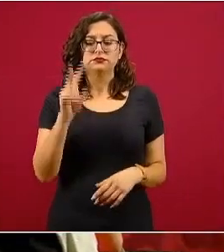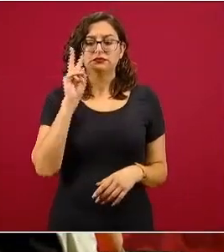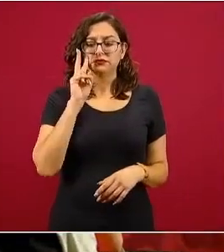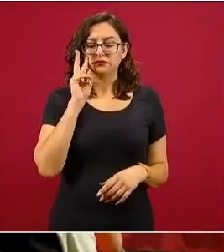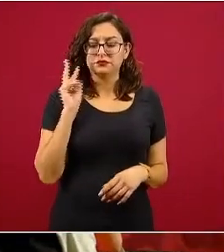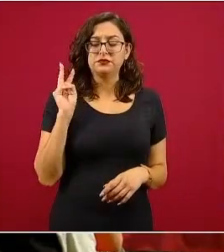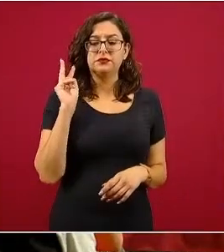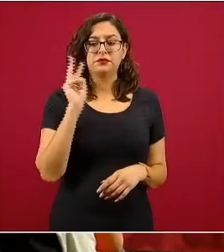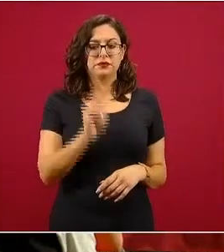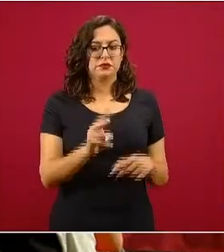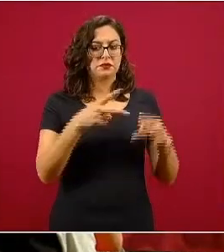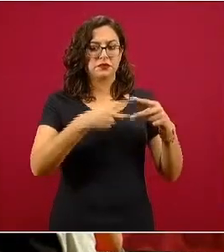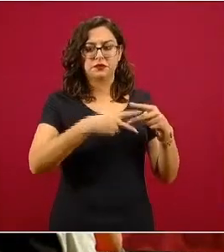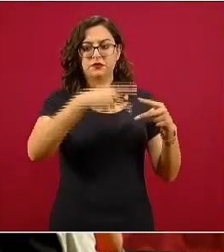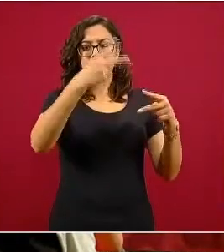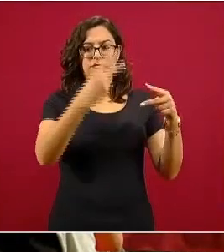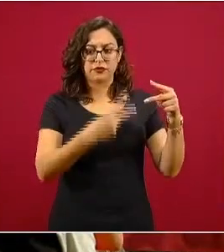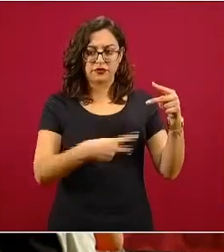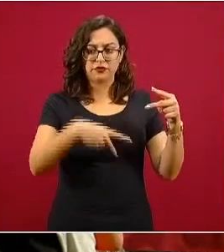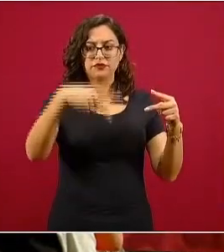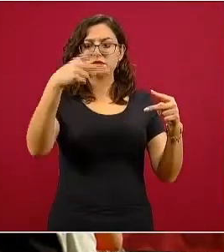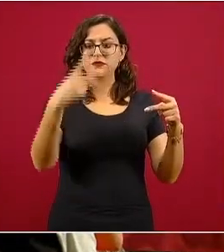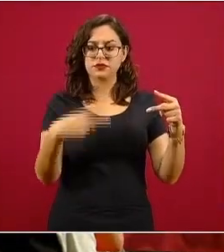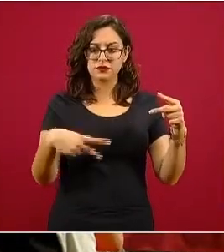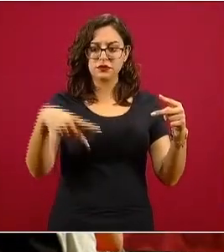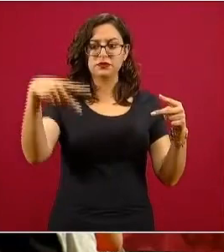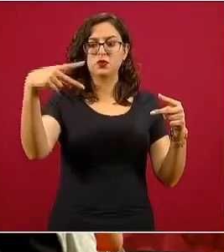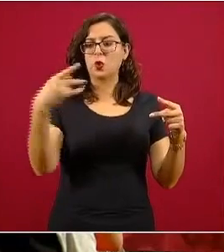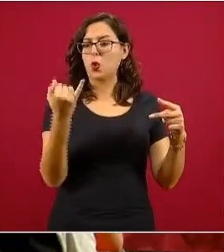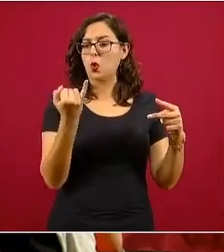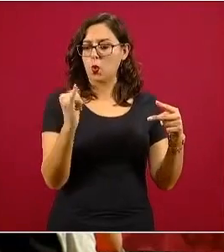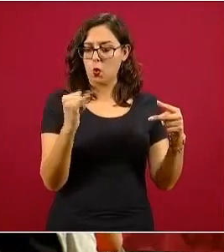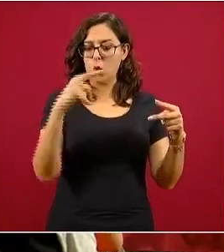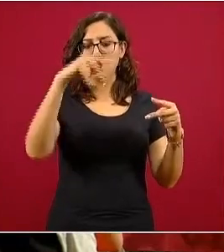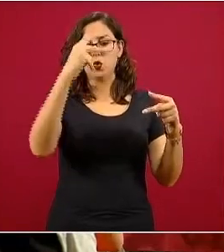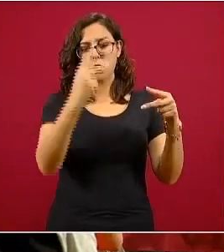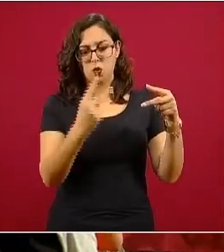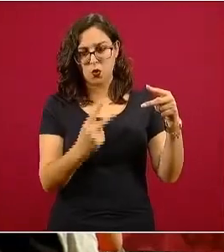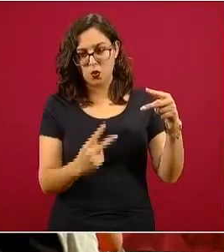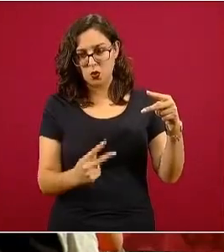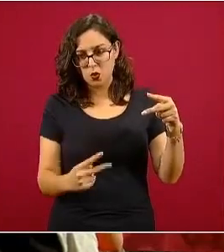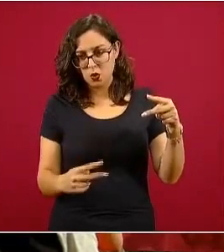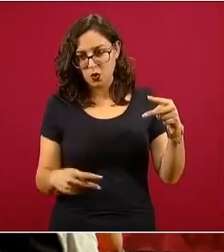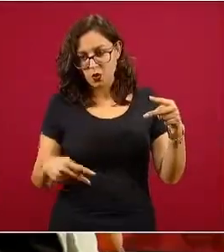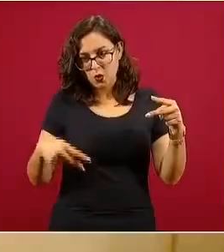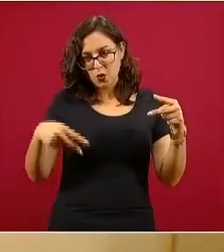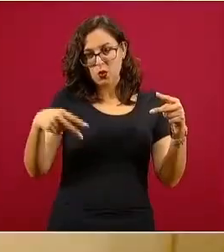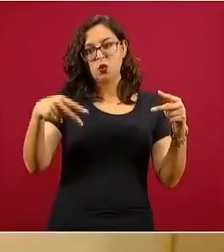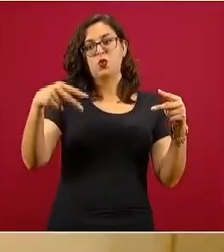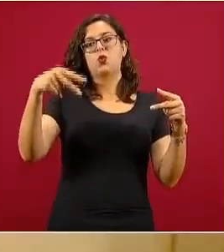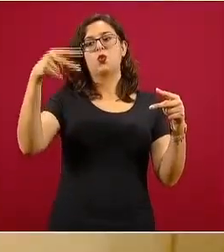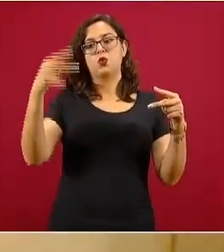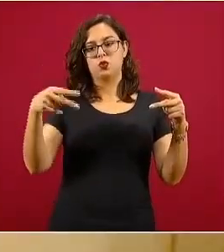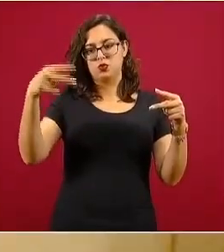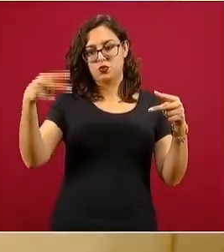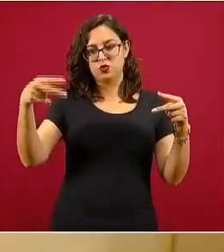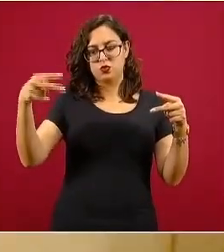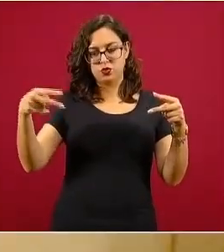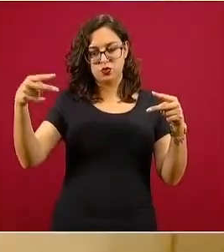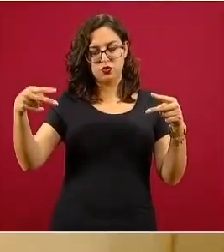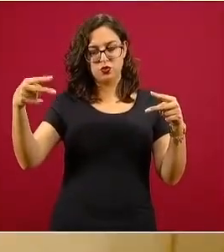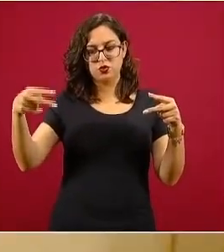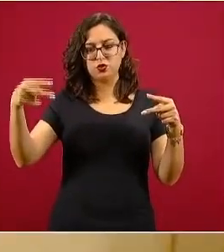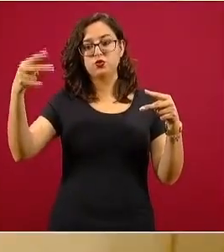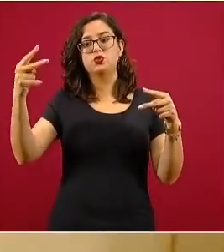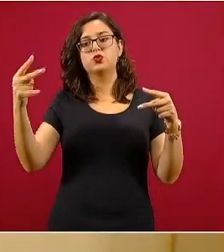se ha mantenido en ondas, una disminución ahí para mediados de junio, luego vuelve nuevamente a niveles que habían tenido previamente en junio para julio,